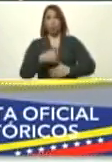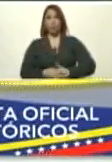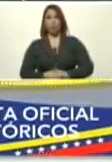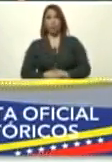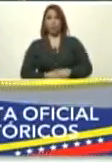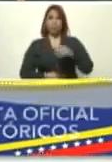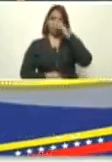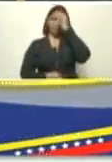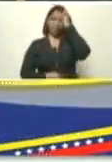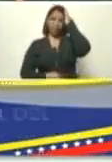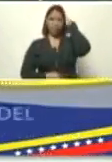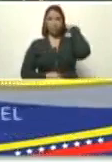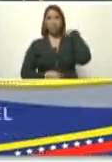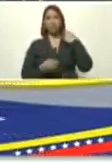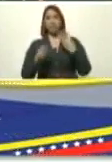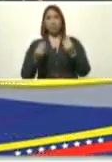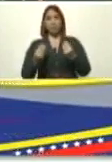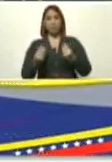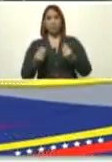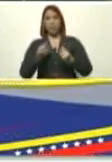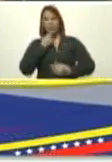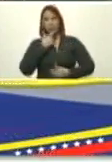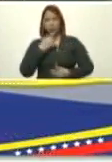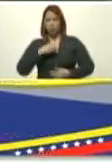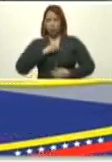Muy hermoso, pues. Le regalamos